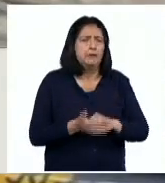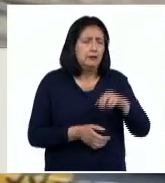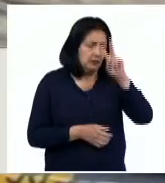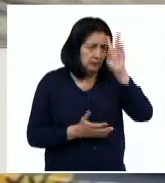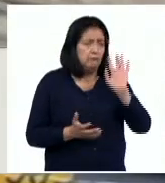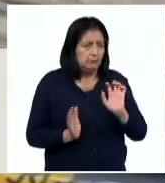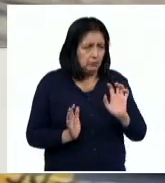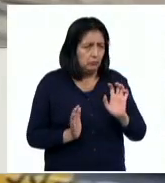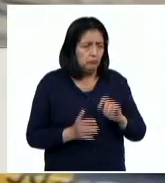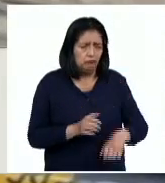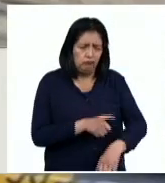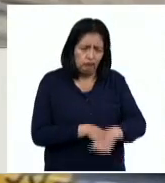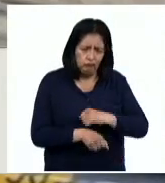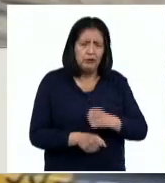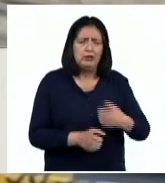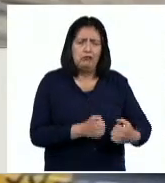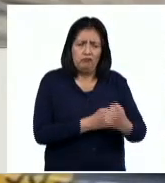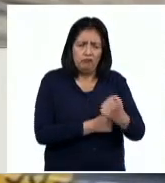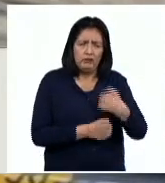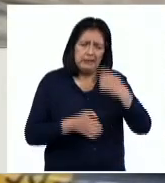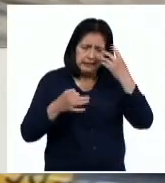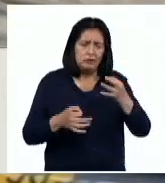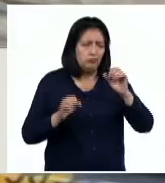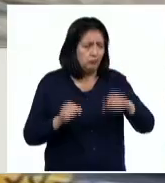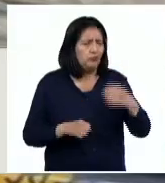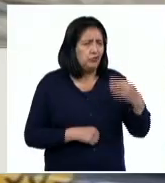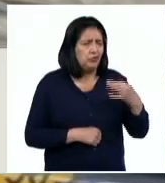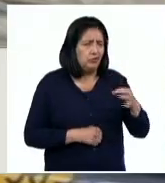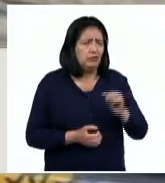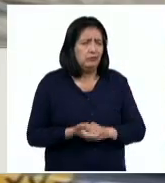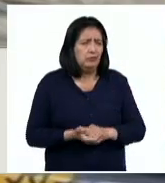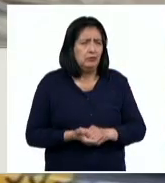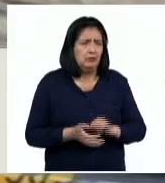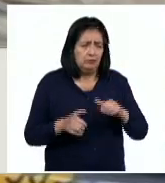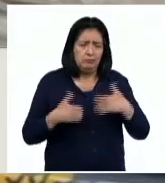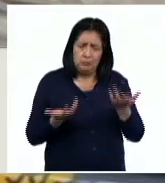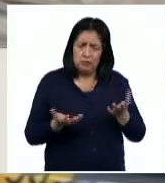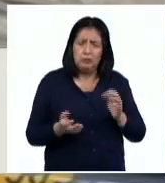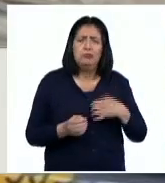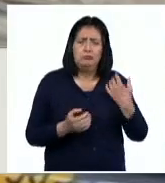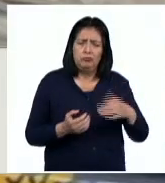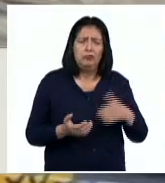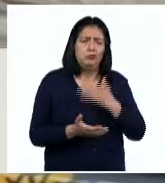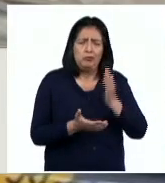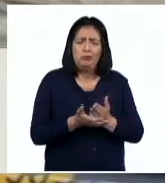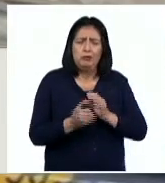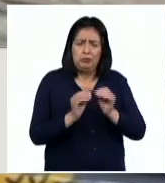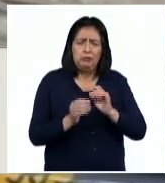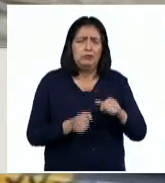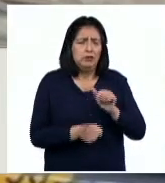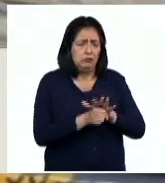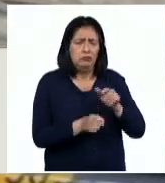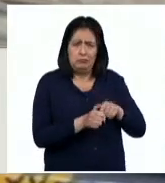Perú, con coraje, con fortaleza y con decisión, siempre ha podido superar estos problemas. Y el COVID,